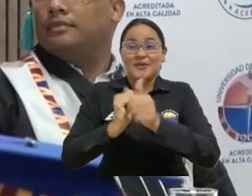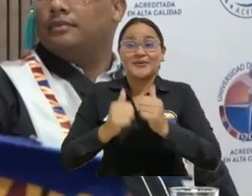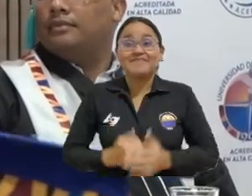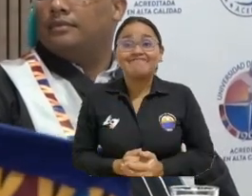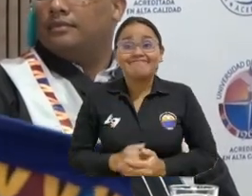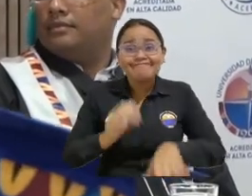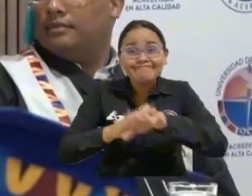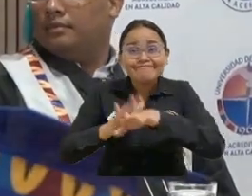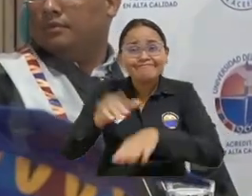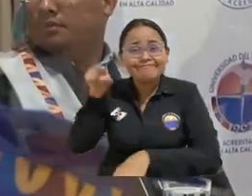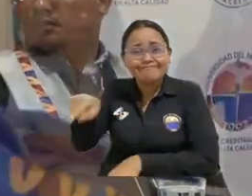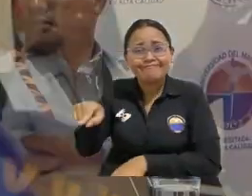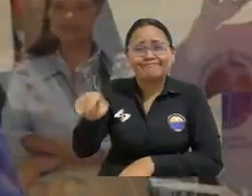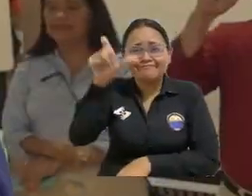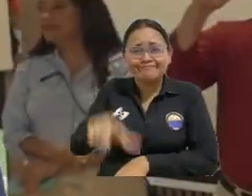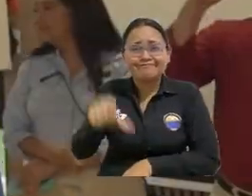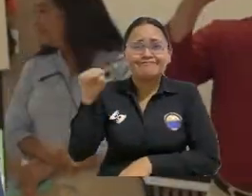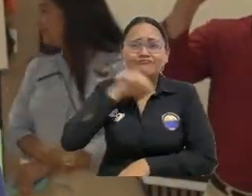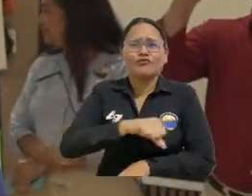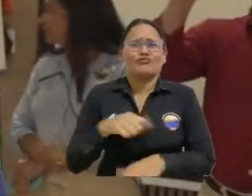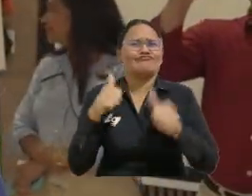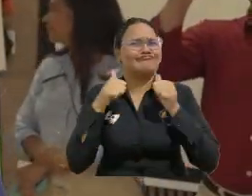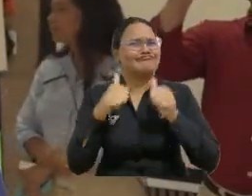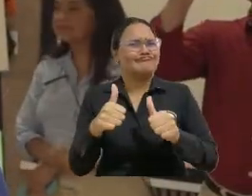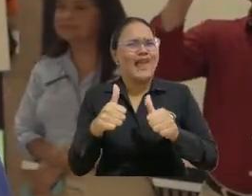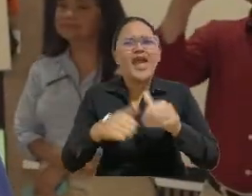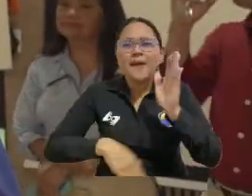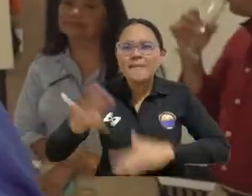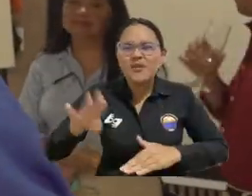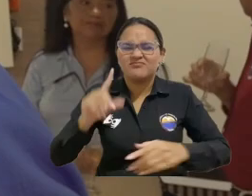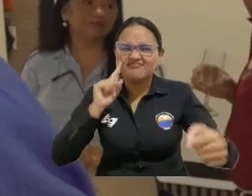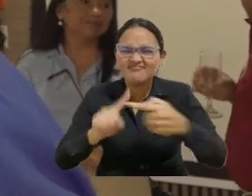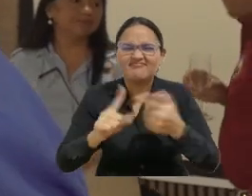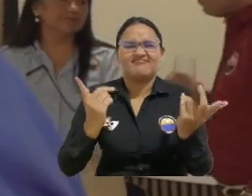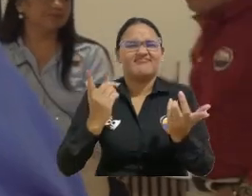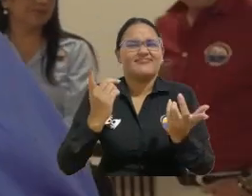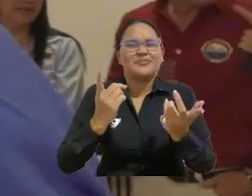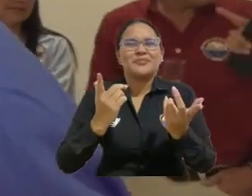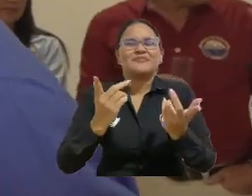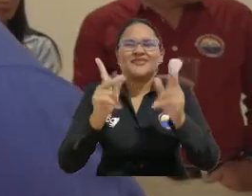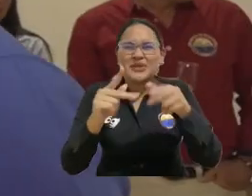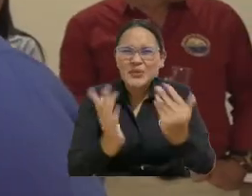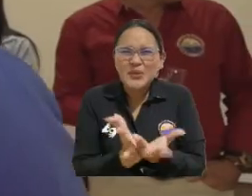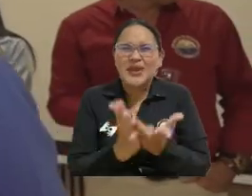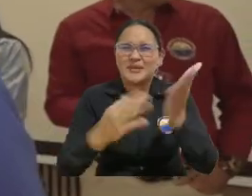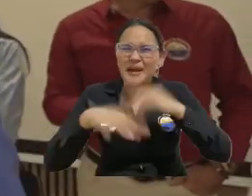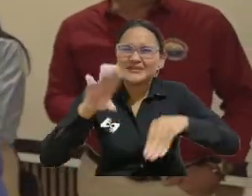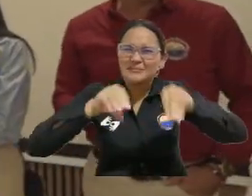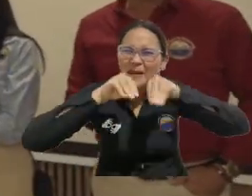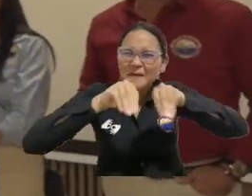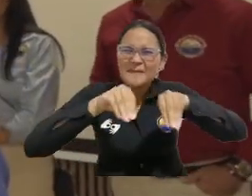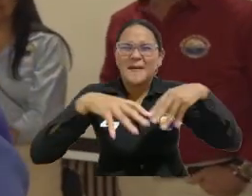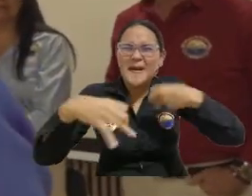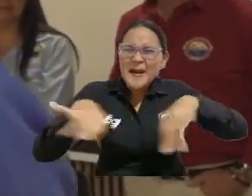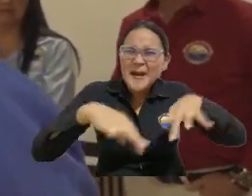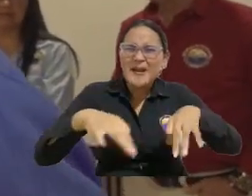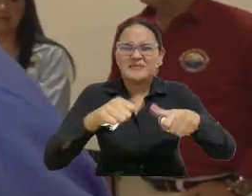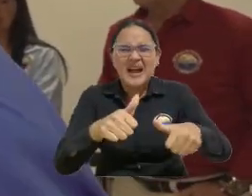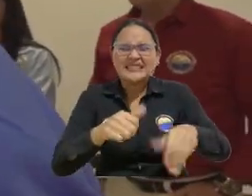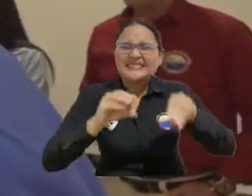muy importante para la universidad, para nuevas generaciones de profesores, de alumnos. Sus palabras, sus mensajes siempre